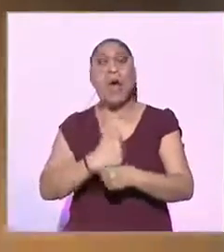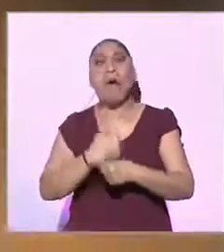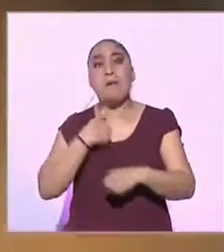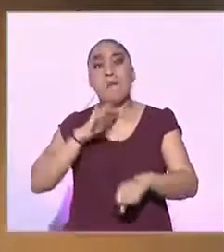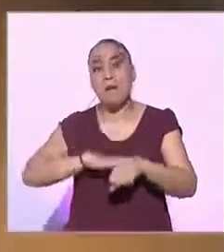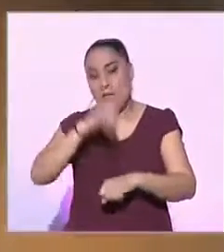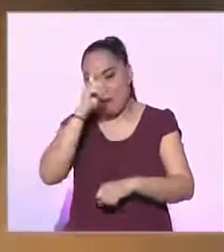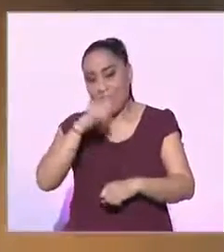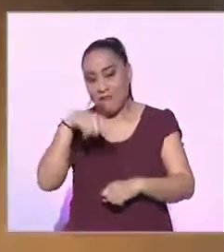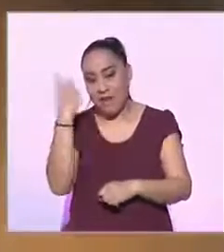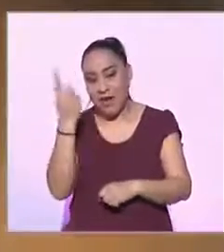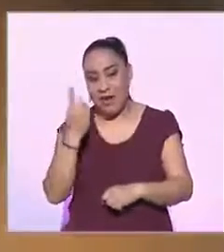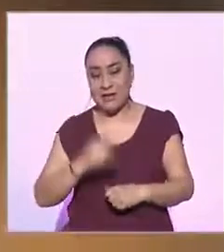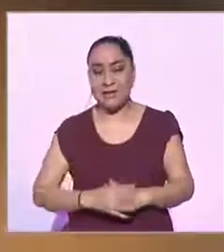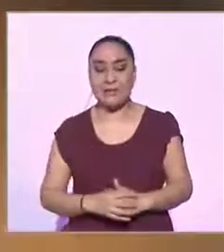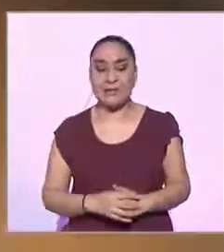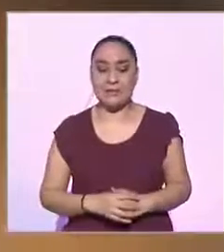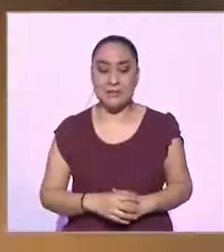fácil.